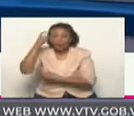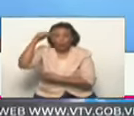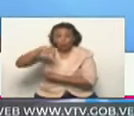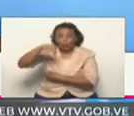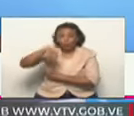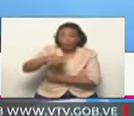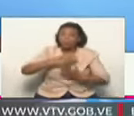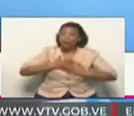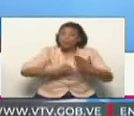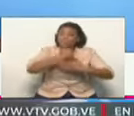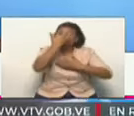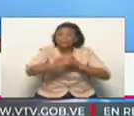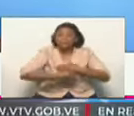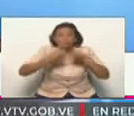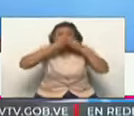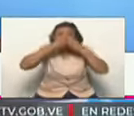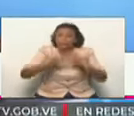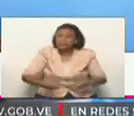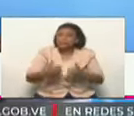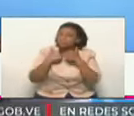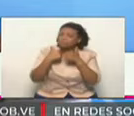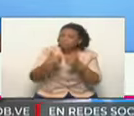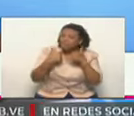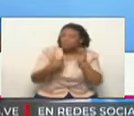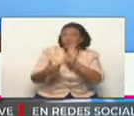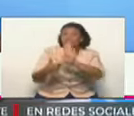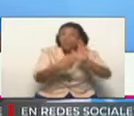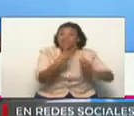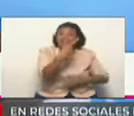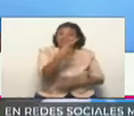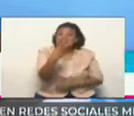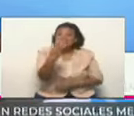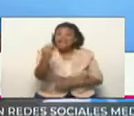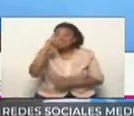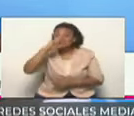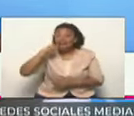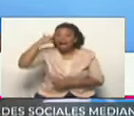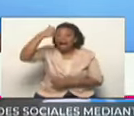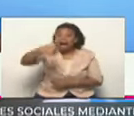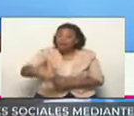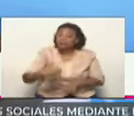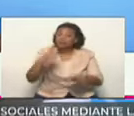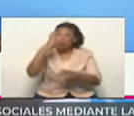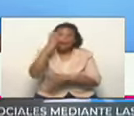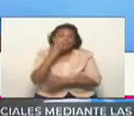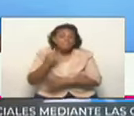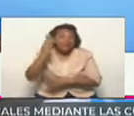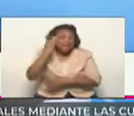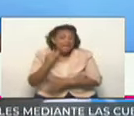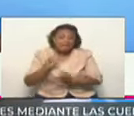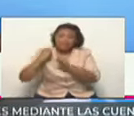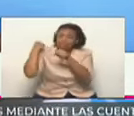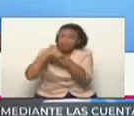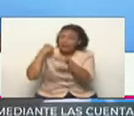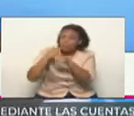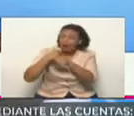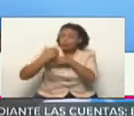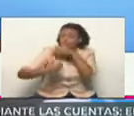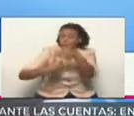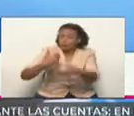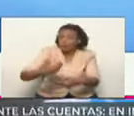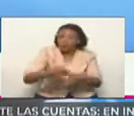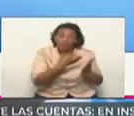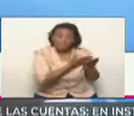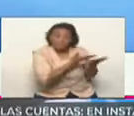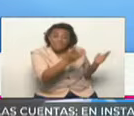encontramos con un proyecto maravilloso que refleja más de 30 años de experiencia de científicas y científicos y profesionales que nos acompañan el día de